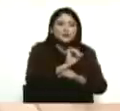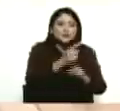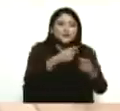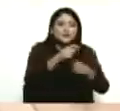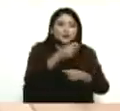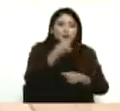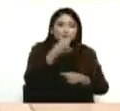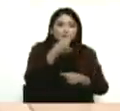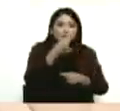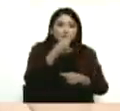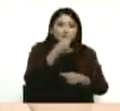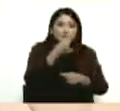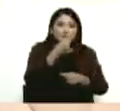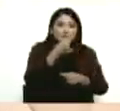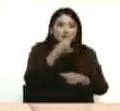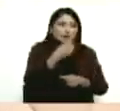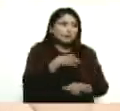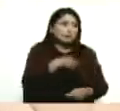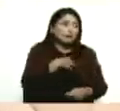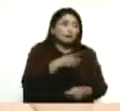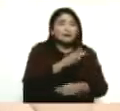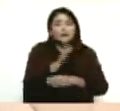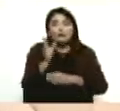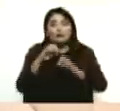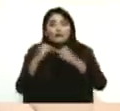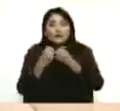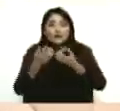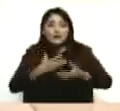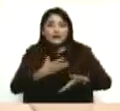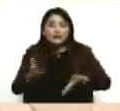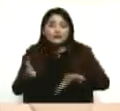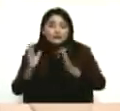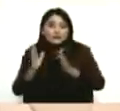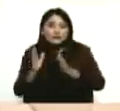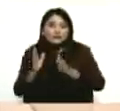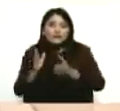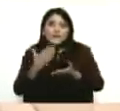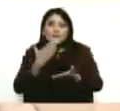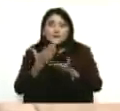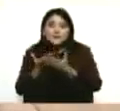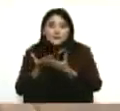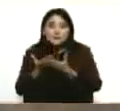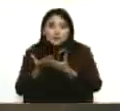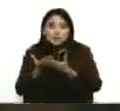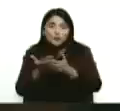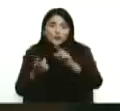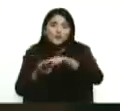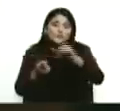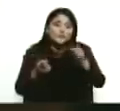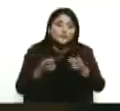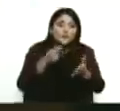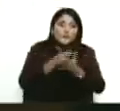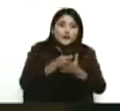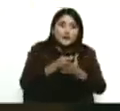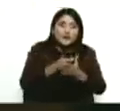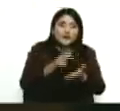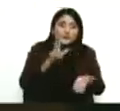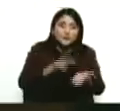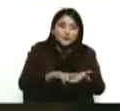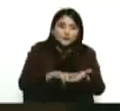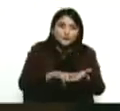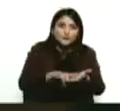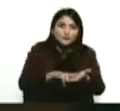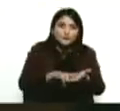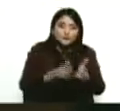comida. Entonces, no, tienes que ir a la oficina tal de la alcaldía tal a buscar tal permiso. Ahora tienes que pagar la licencia. La licencia te